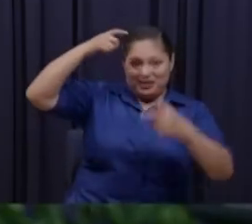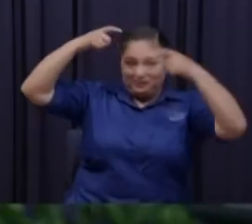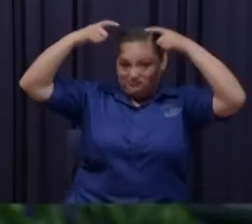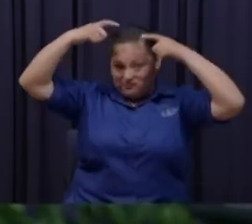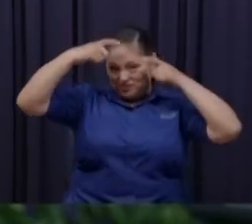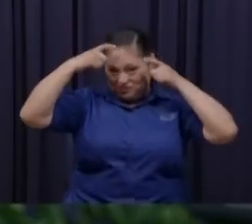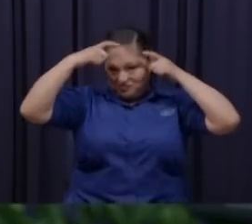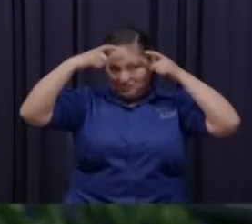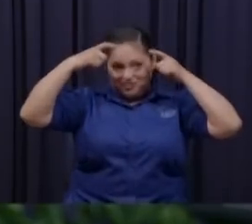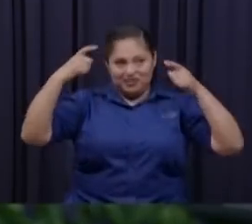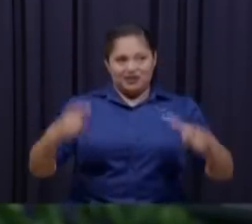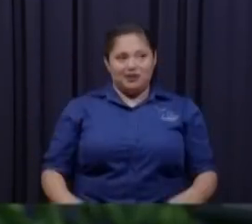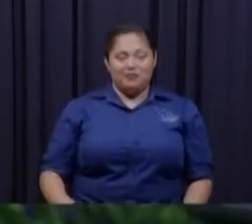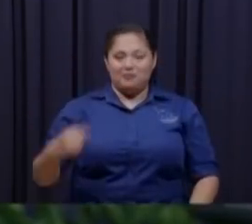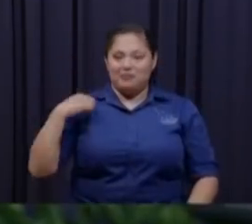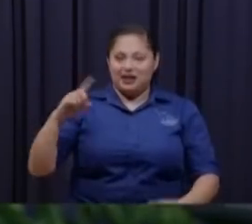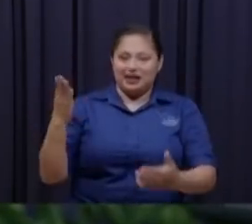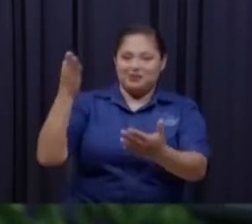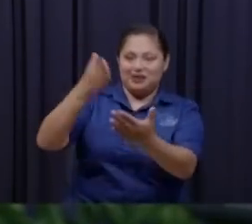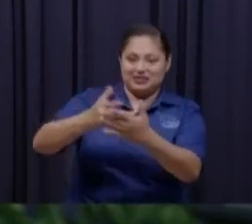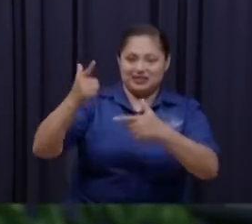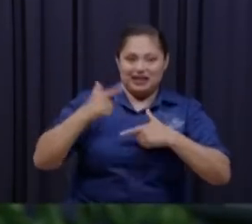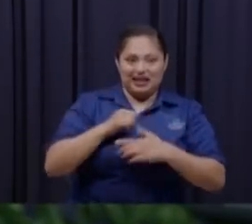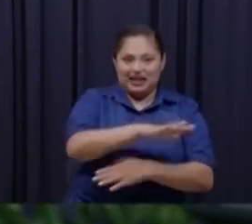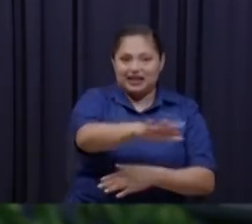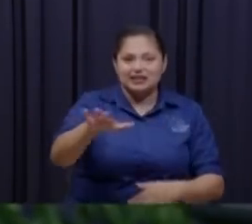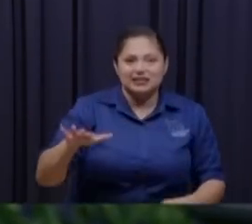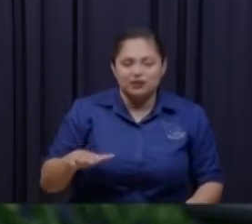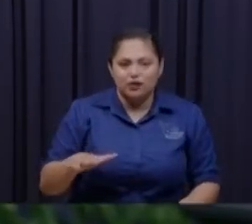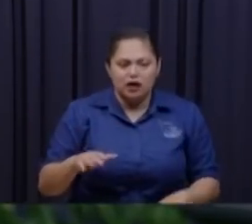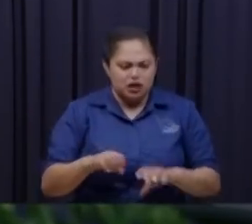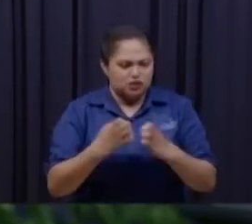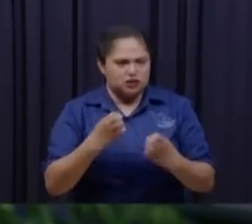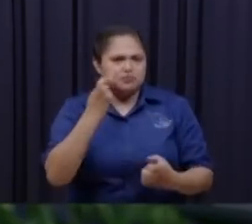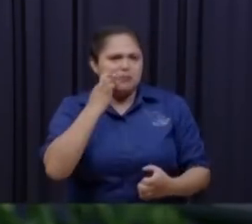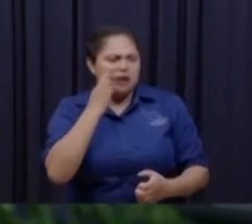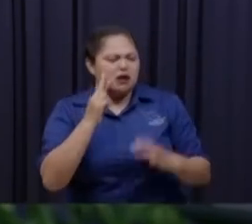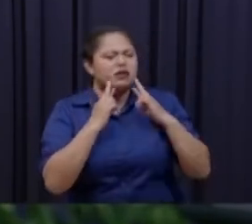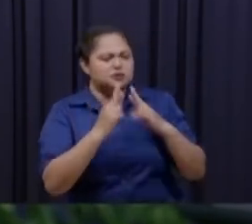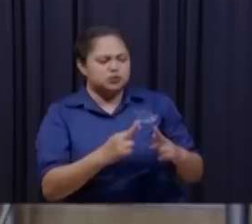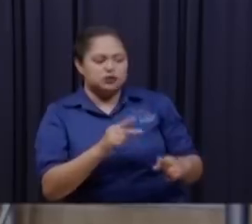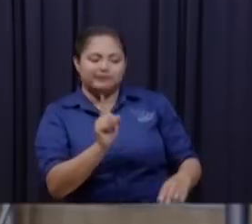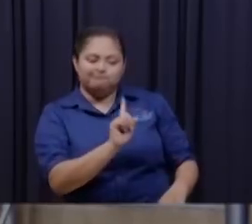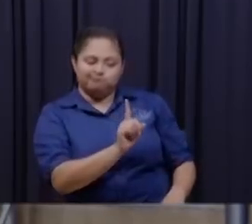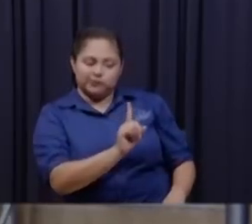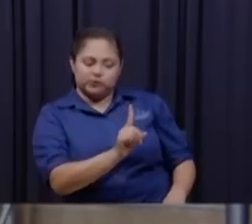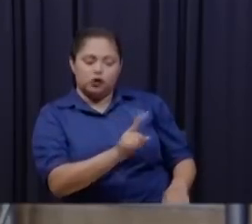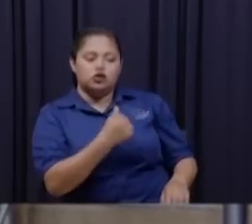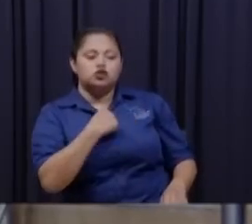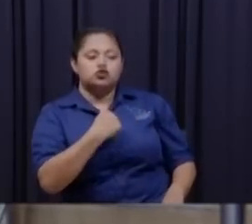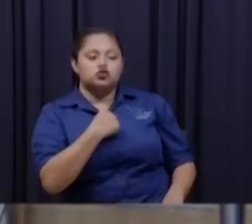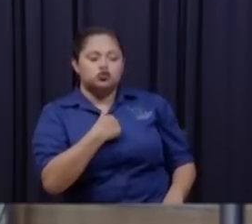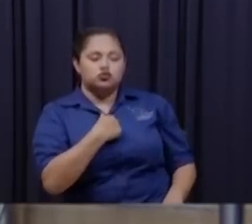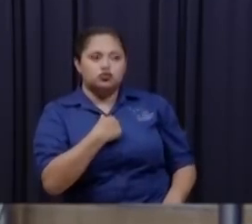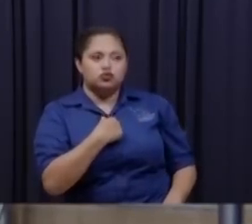para que vayas al cupo. Y entonces le dice el papá: no, no, no, no. Te voy a poner